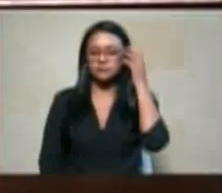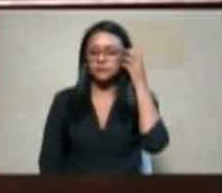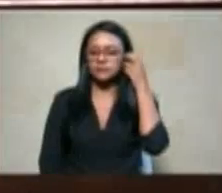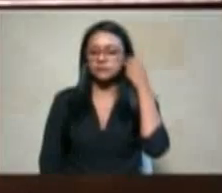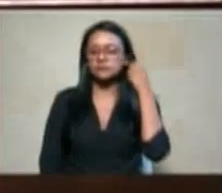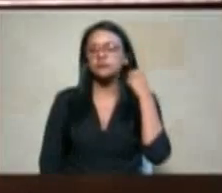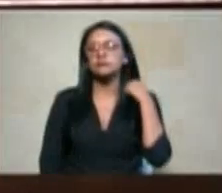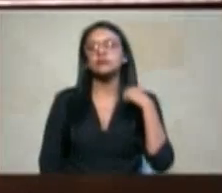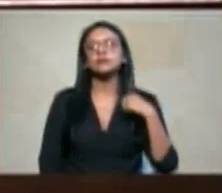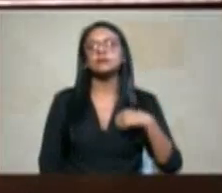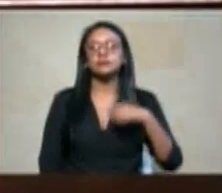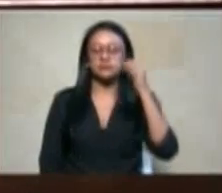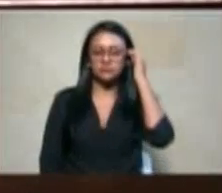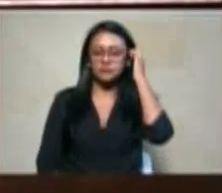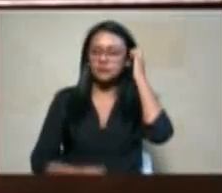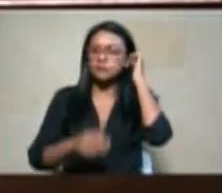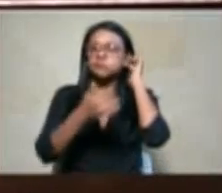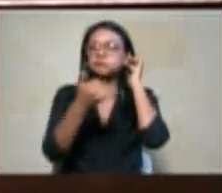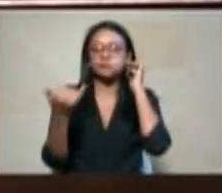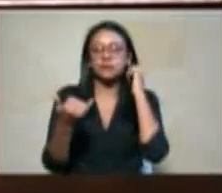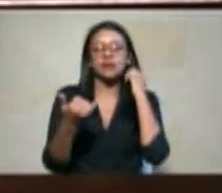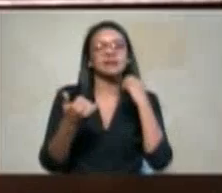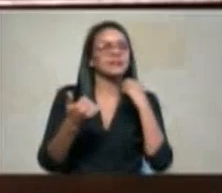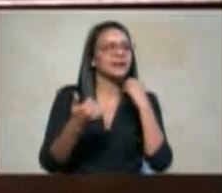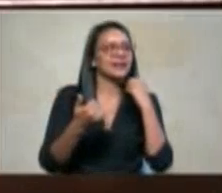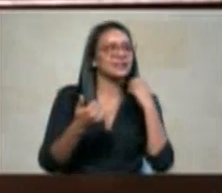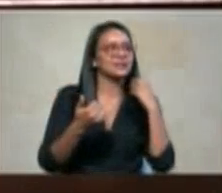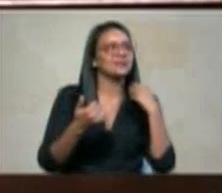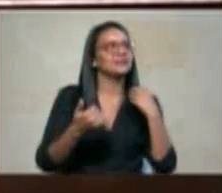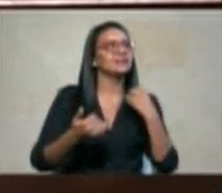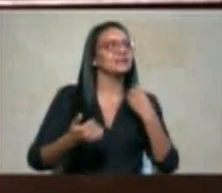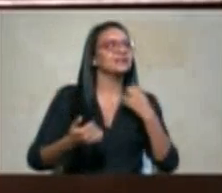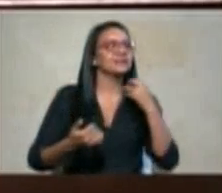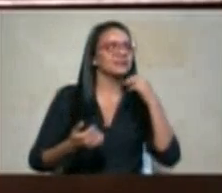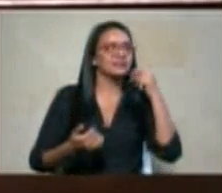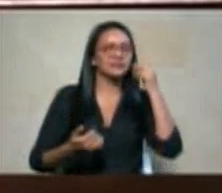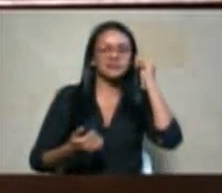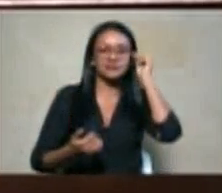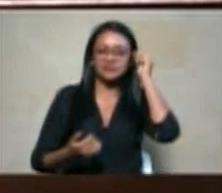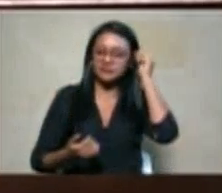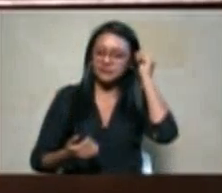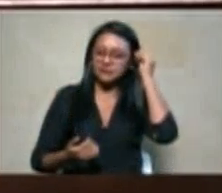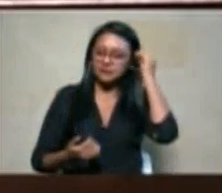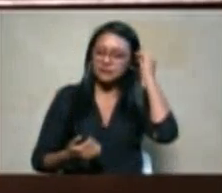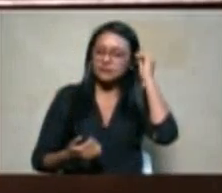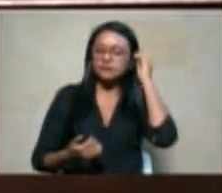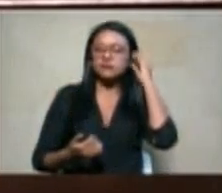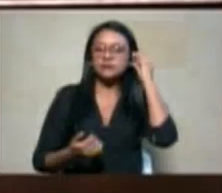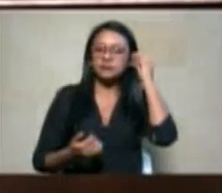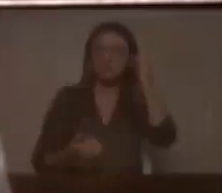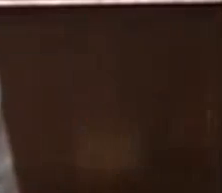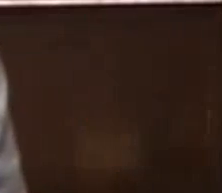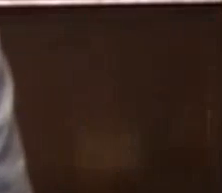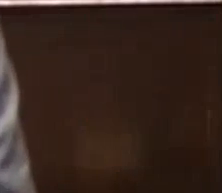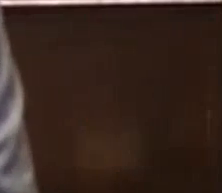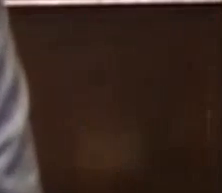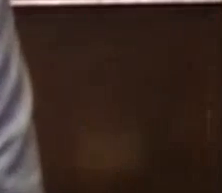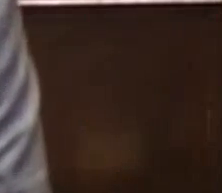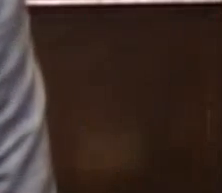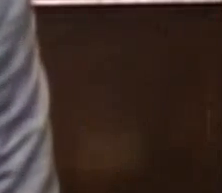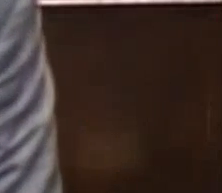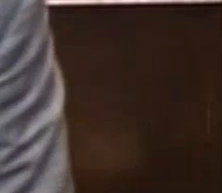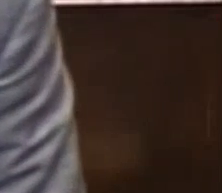ganando, otros están siendo compensados, y otros están siendo concursados de copias de la fiscalía. Eso es lo que está pasando en el proceso restitutivo.